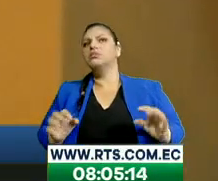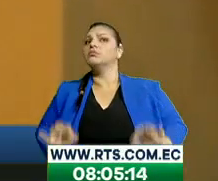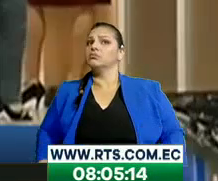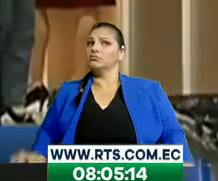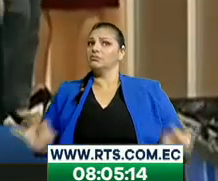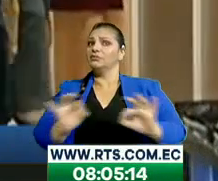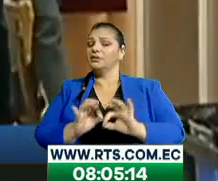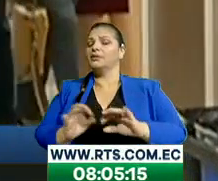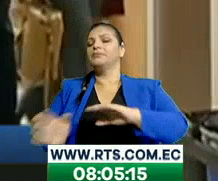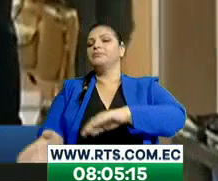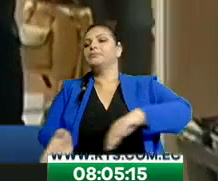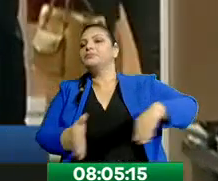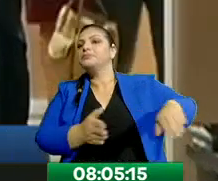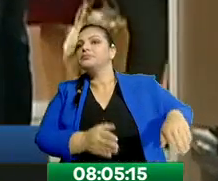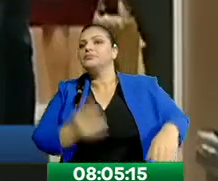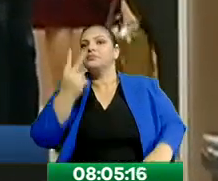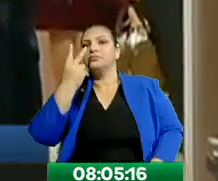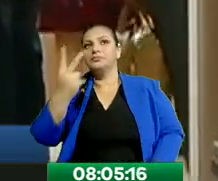detenidas.